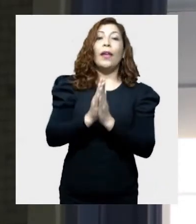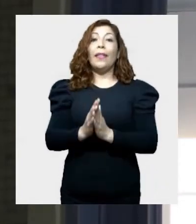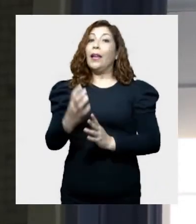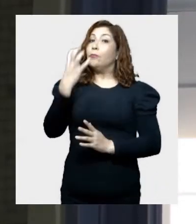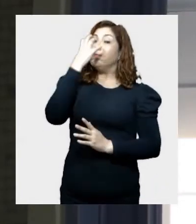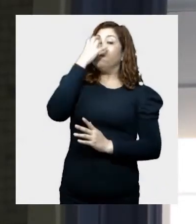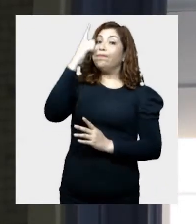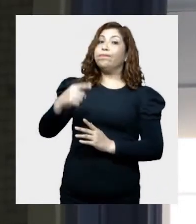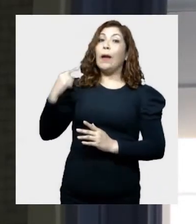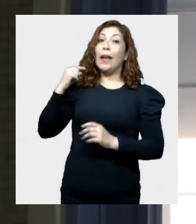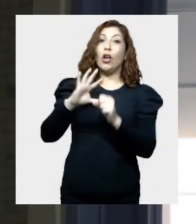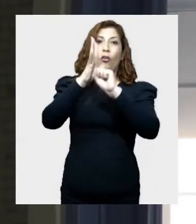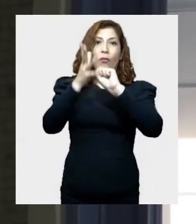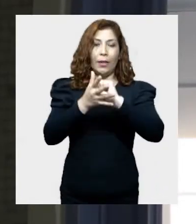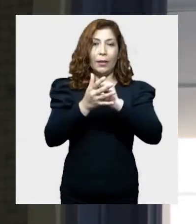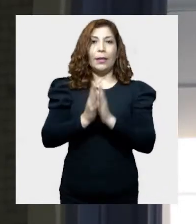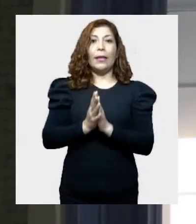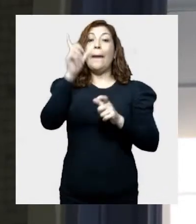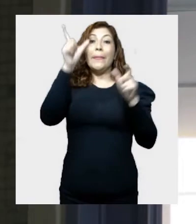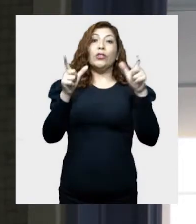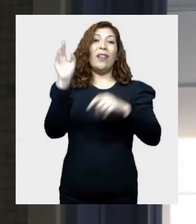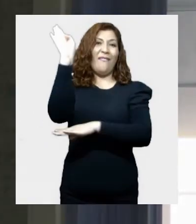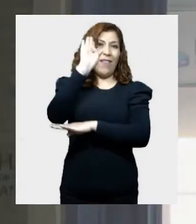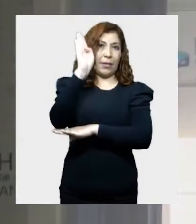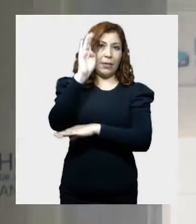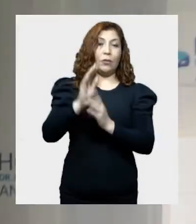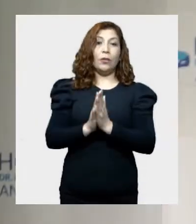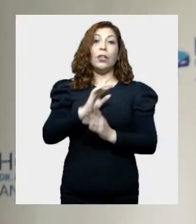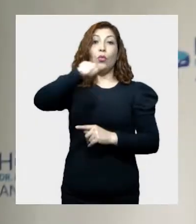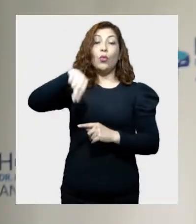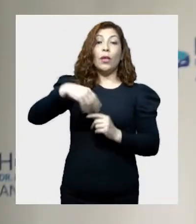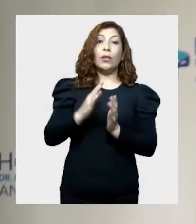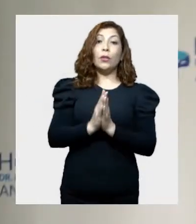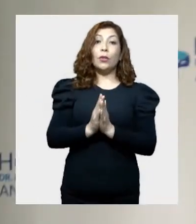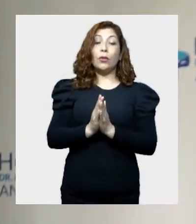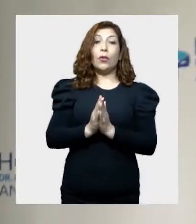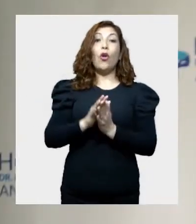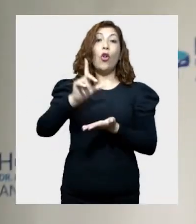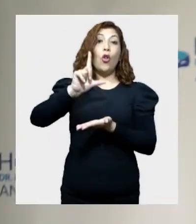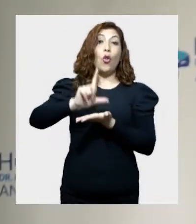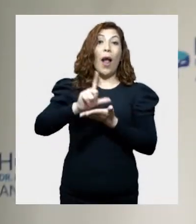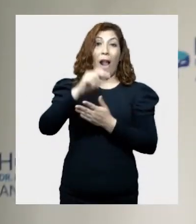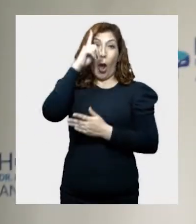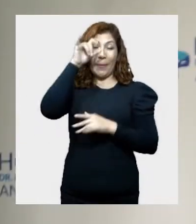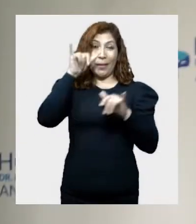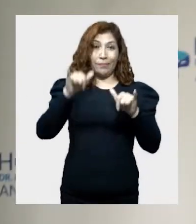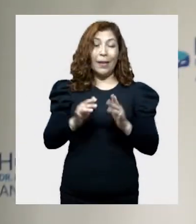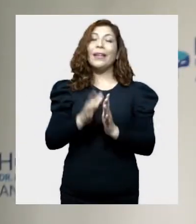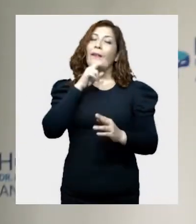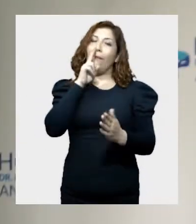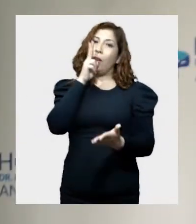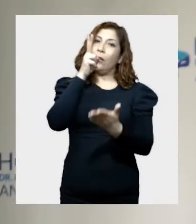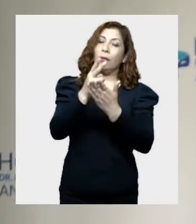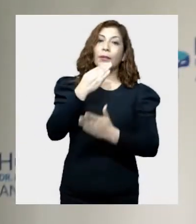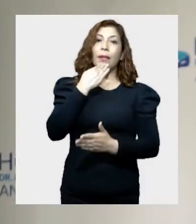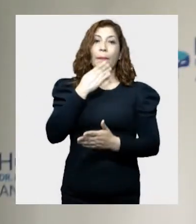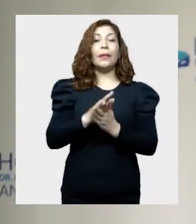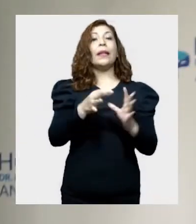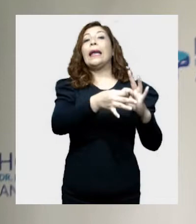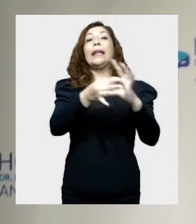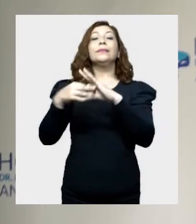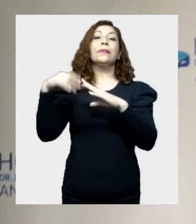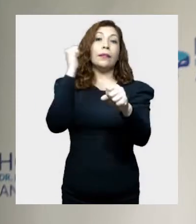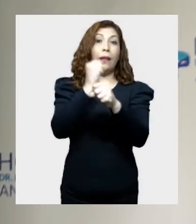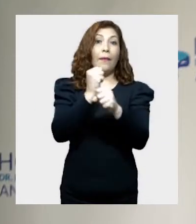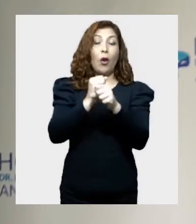COVID y la descarga de pacientes básicos medios desde nuestro recinto matriz. Quisiera valorar, además, que gracias al trabajo